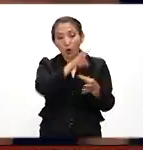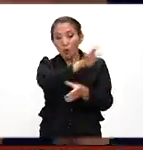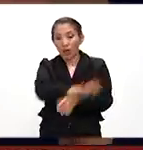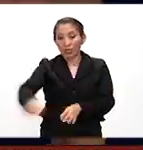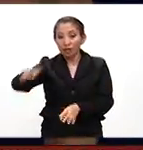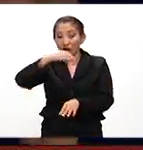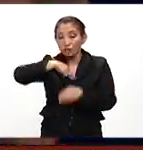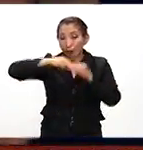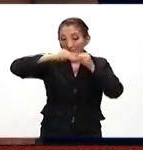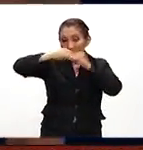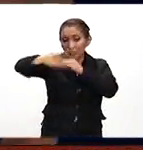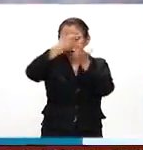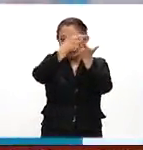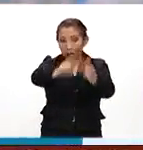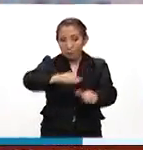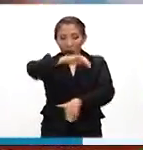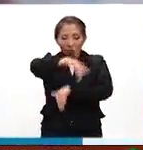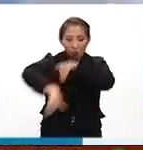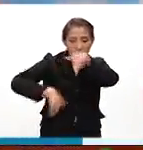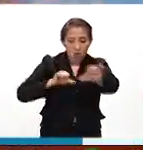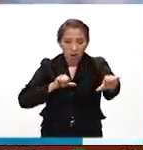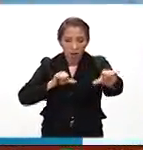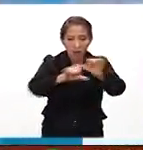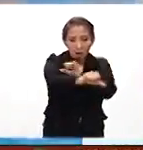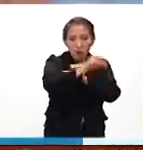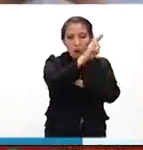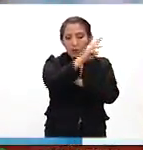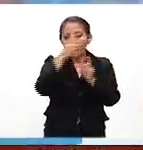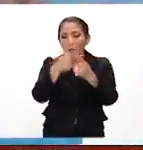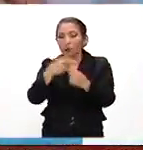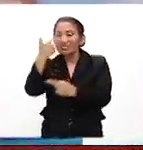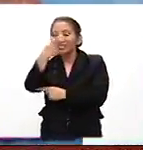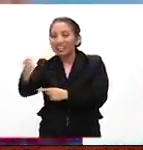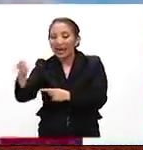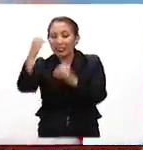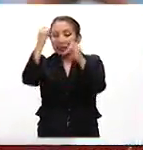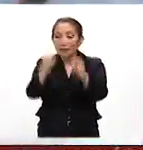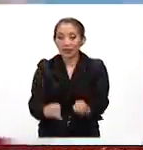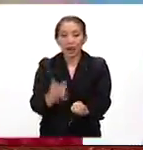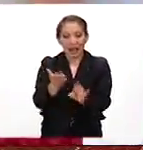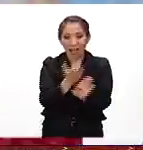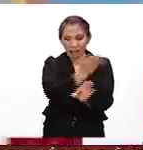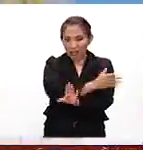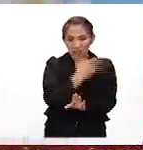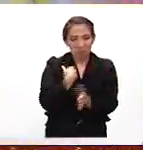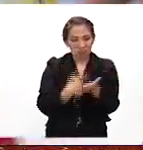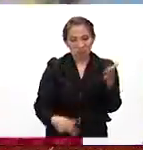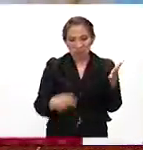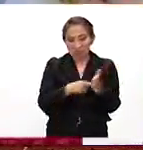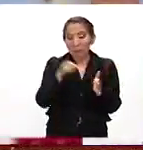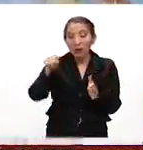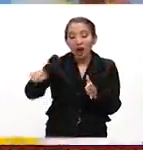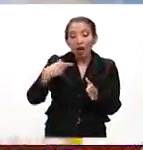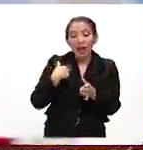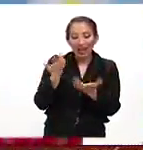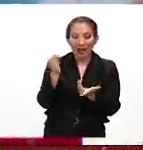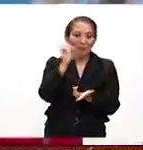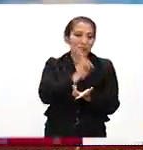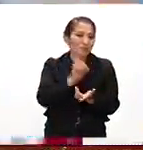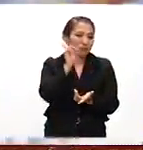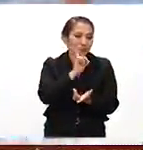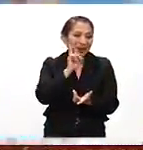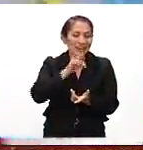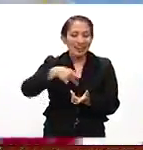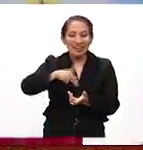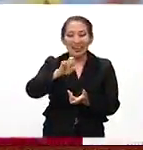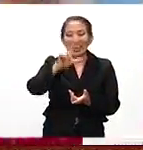400 metros libres en el relevo 4x100. De la forma individual no calificó, sin embargo, él, tanto en la rama femenil,